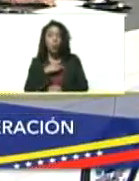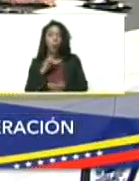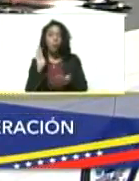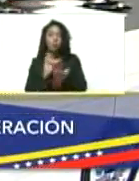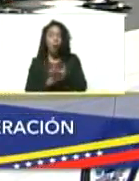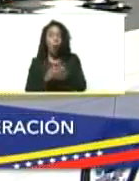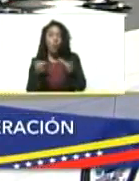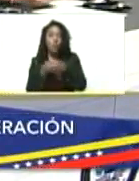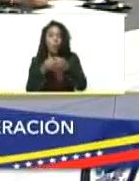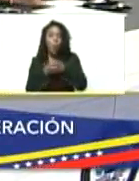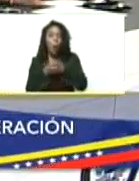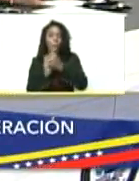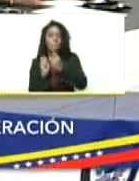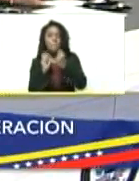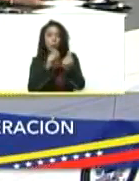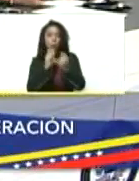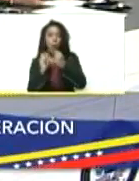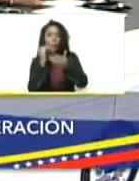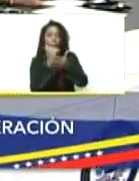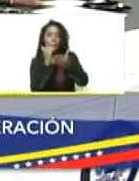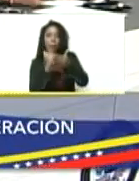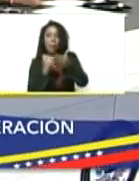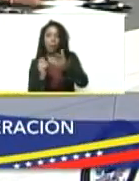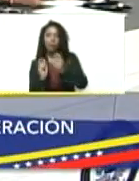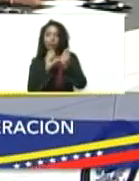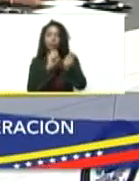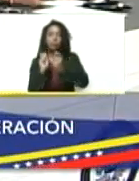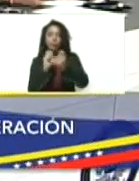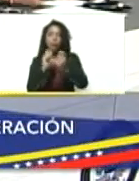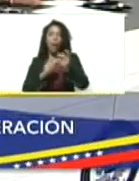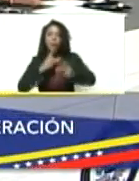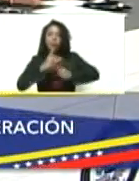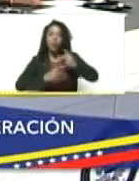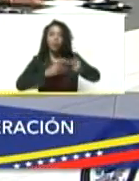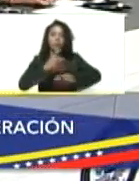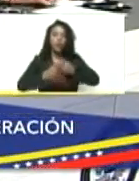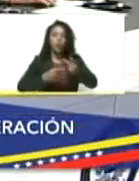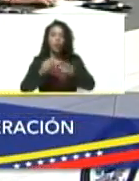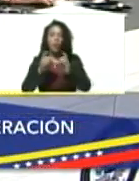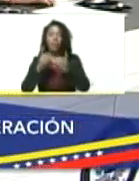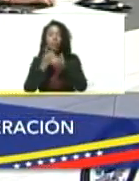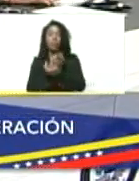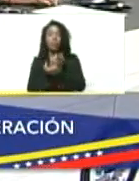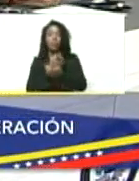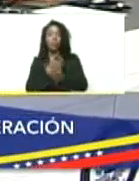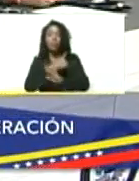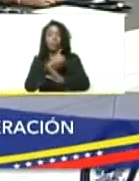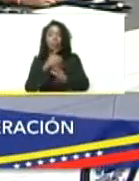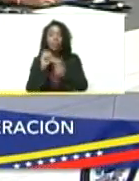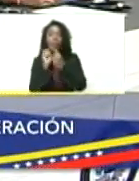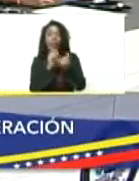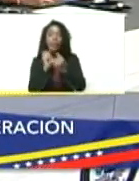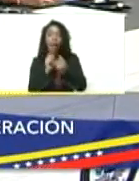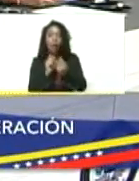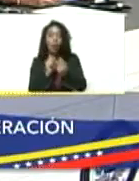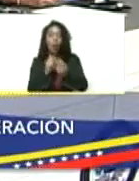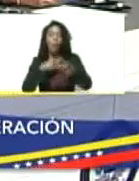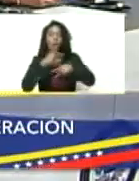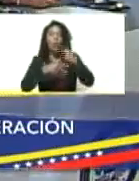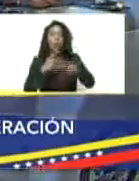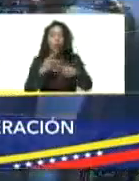conversaciones para mejorar los procesos de diálogo los procesos de cooperación